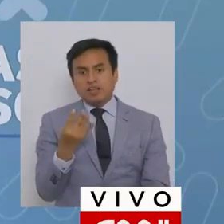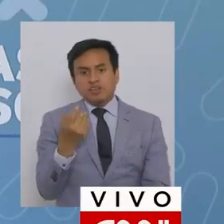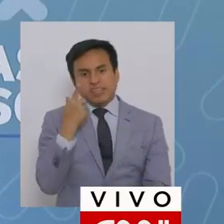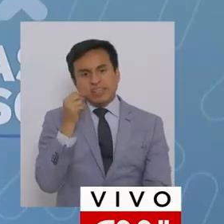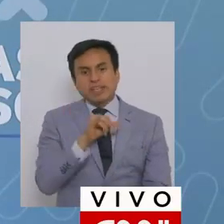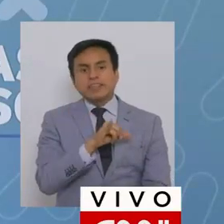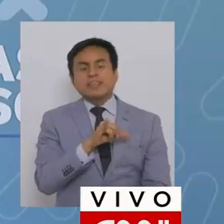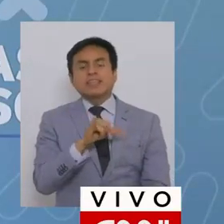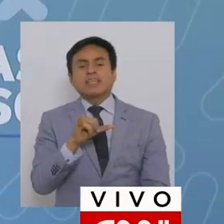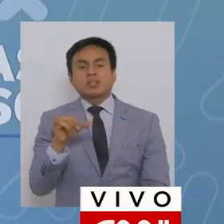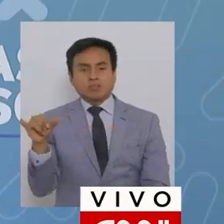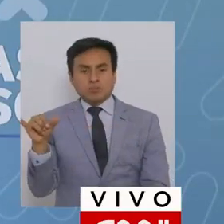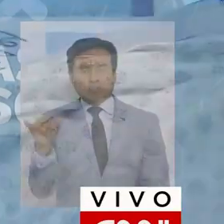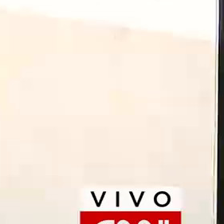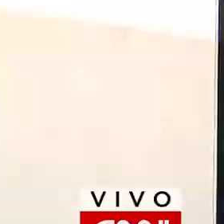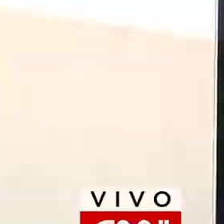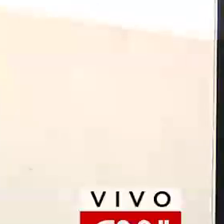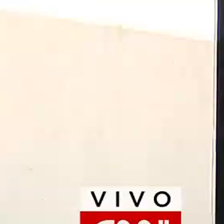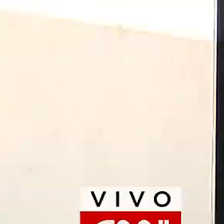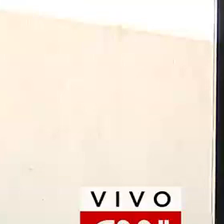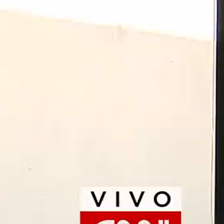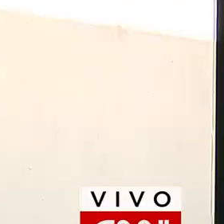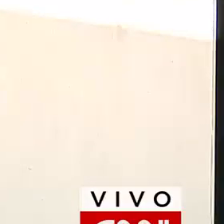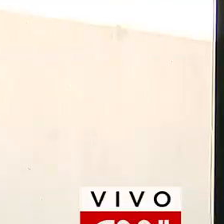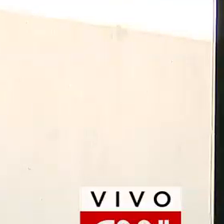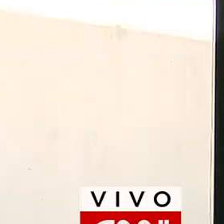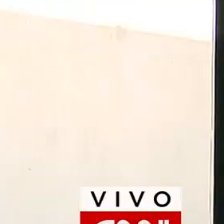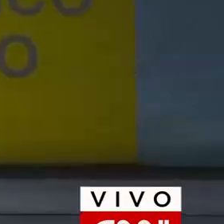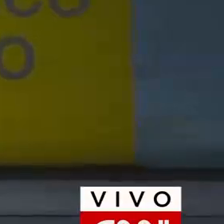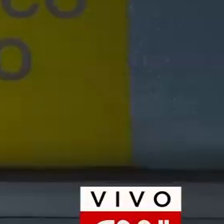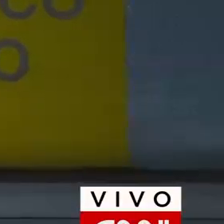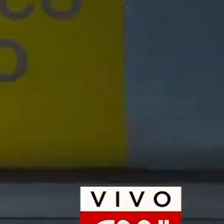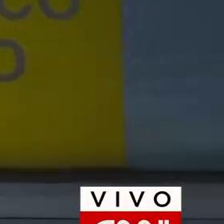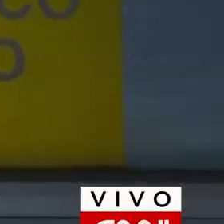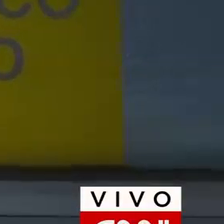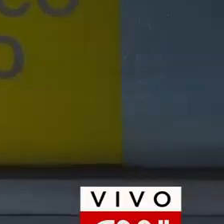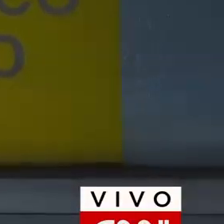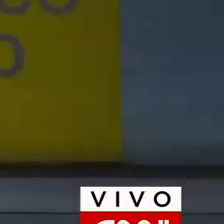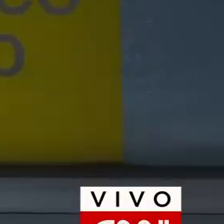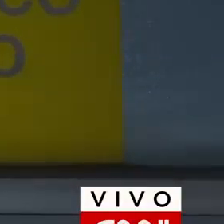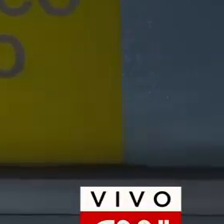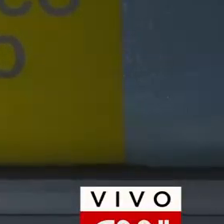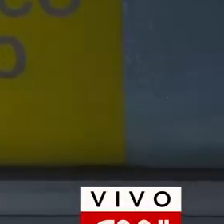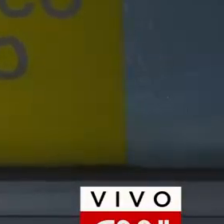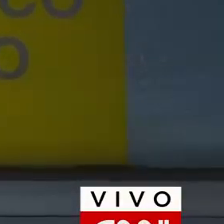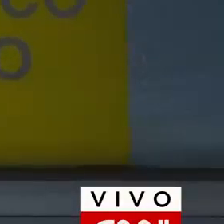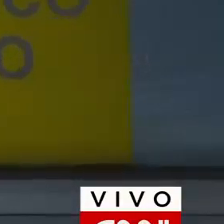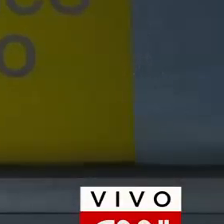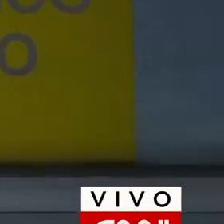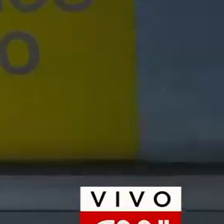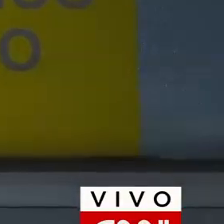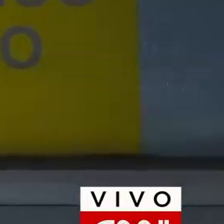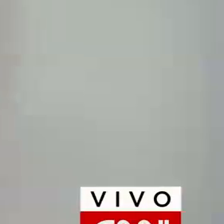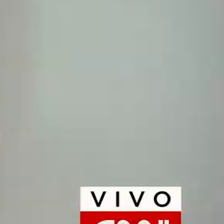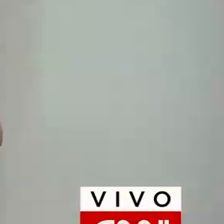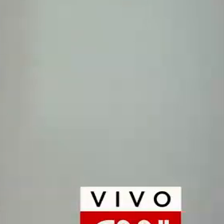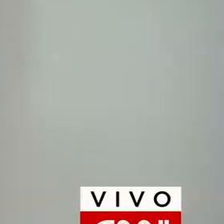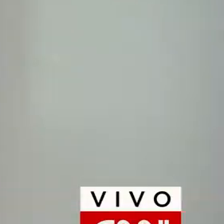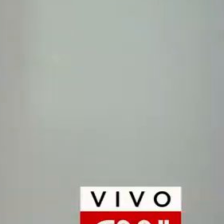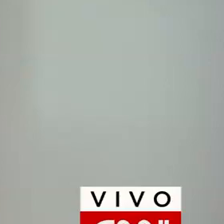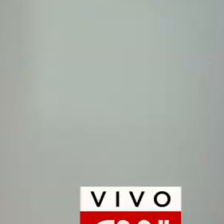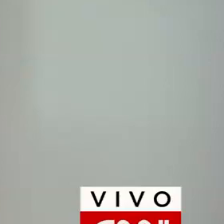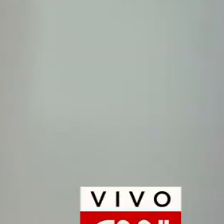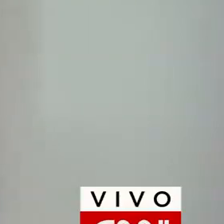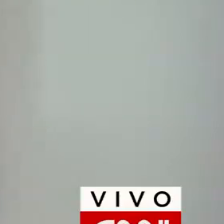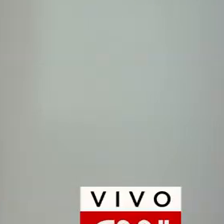días después. Bien, ahí está el balance que están entregando hasta ahora las autoridades, Matilde, con cifras y frases, algunas destacadas, interesantes. Lo que dice el ministro